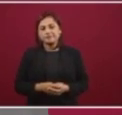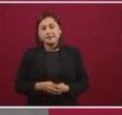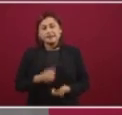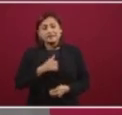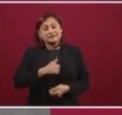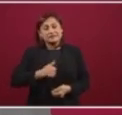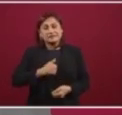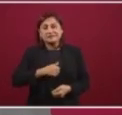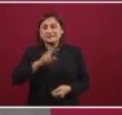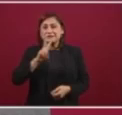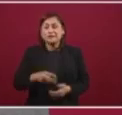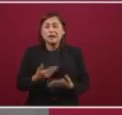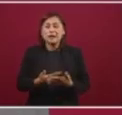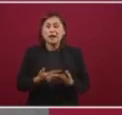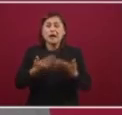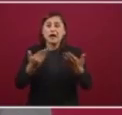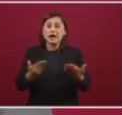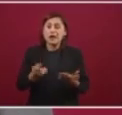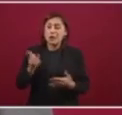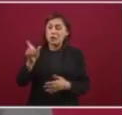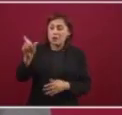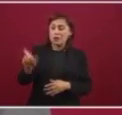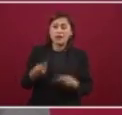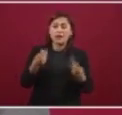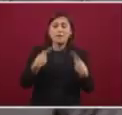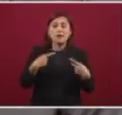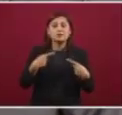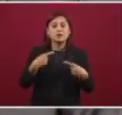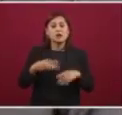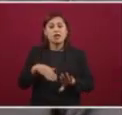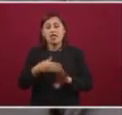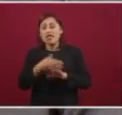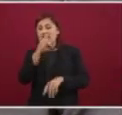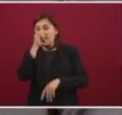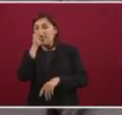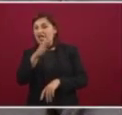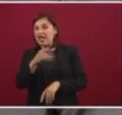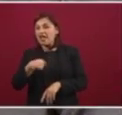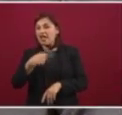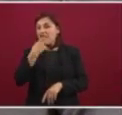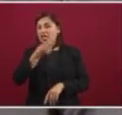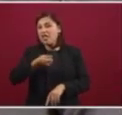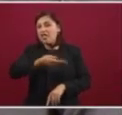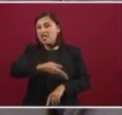insultar a alguien, se le dice, eres político.